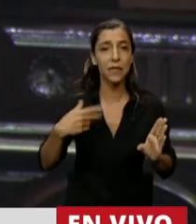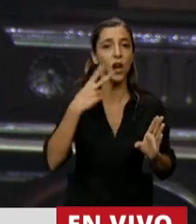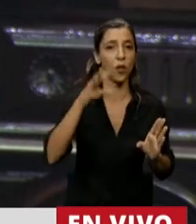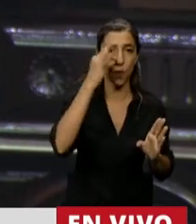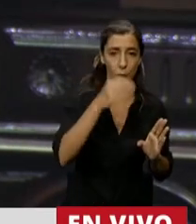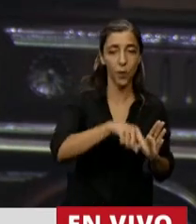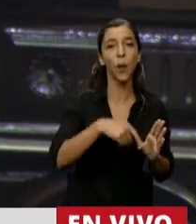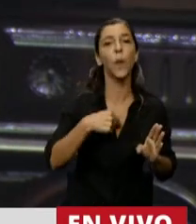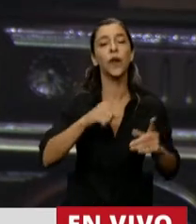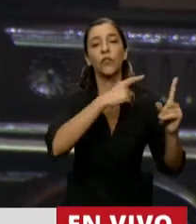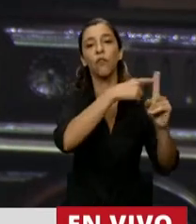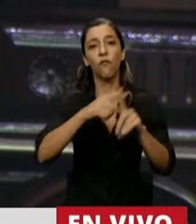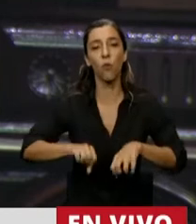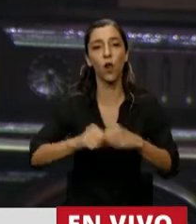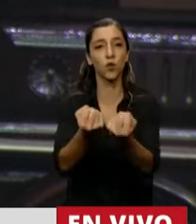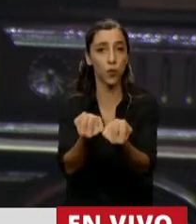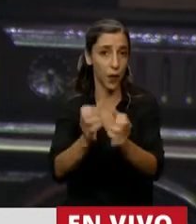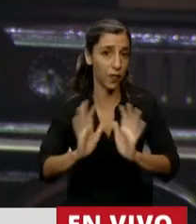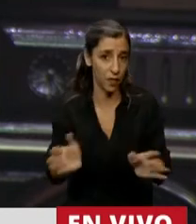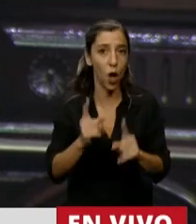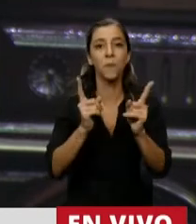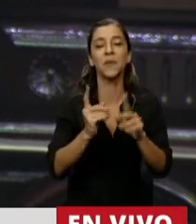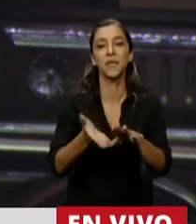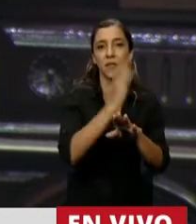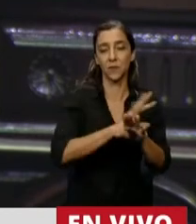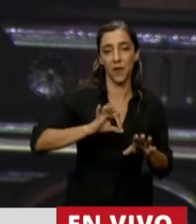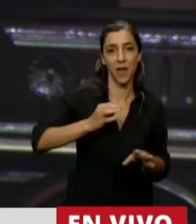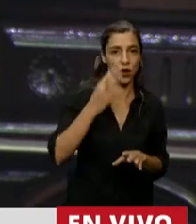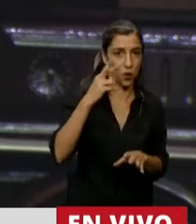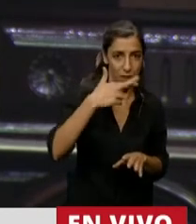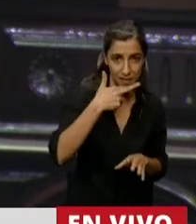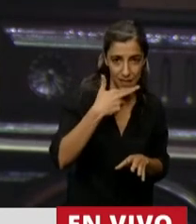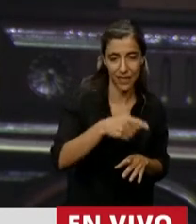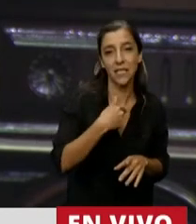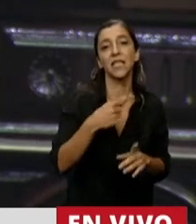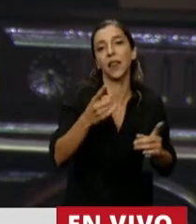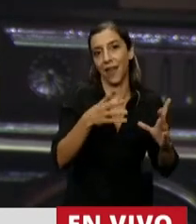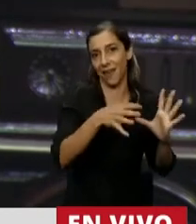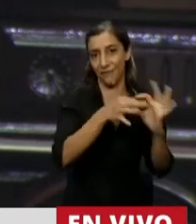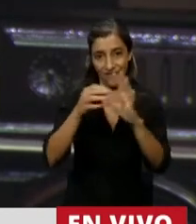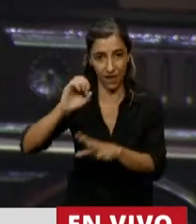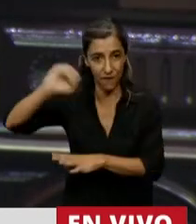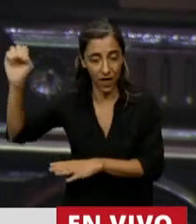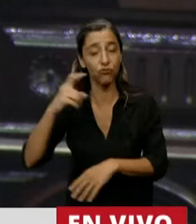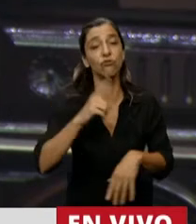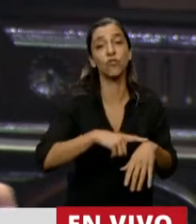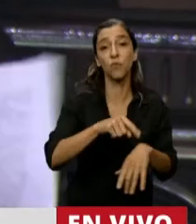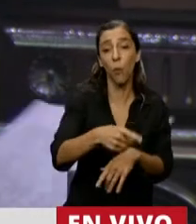2020, suspendió la fórmula del 2017, repito, atada a la inflación, por lo tanto le sacó del bolsillo a los